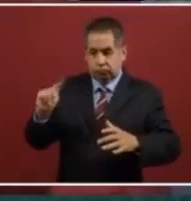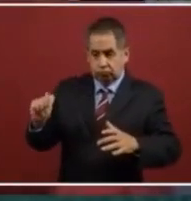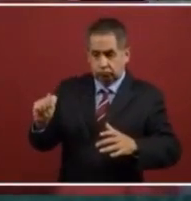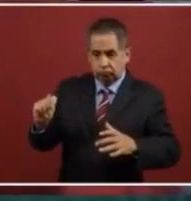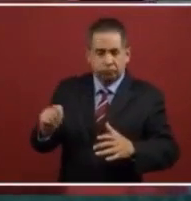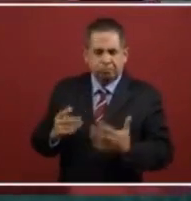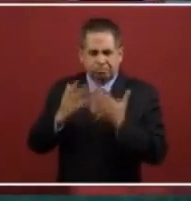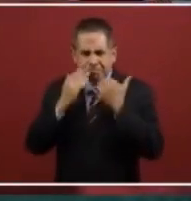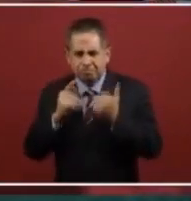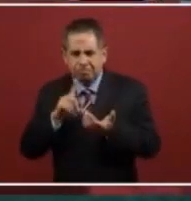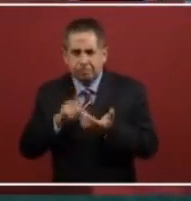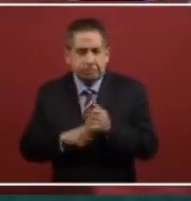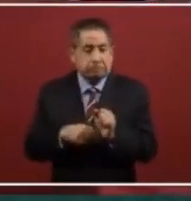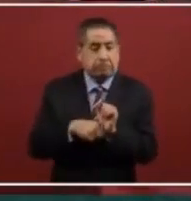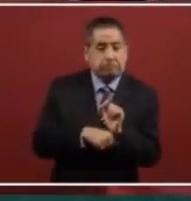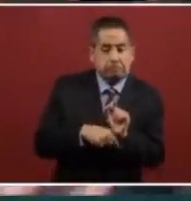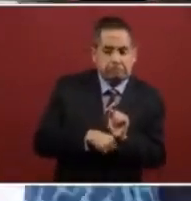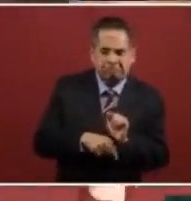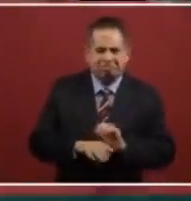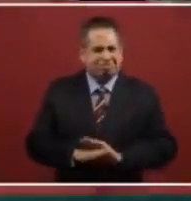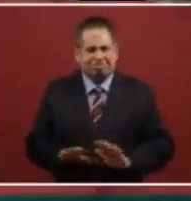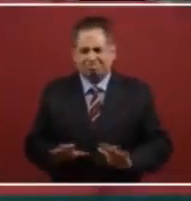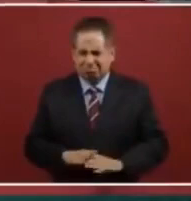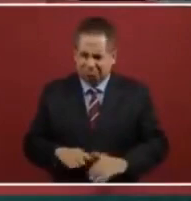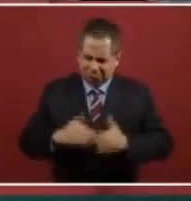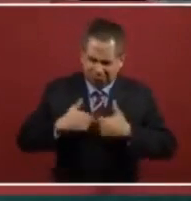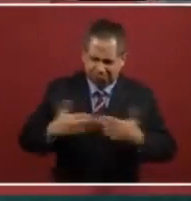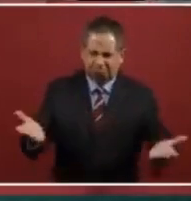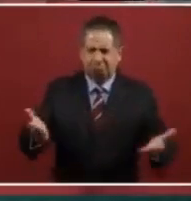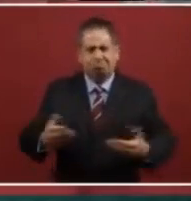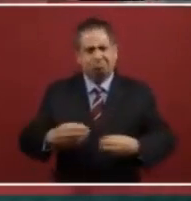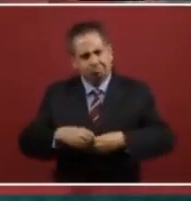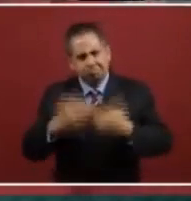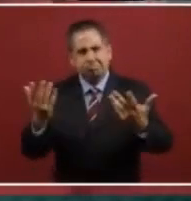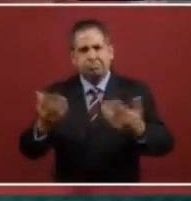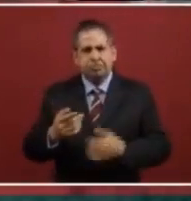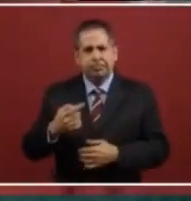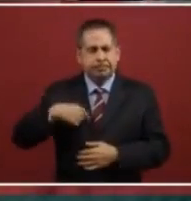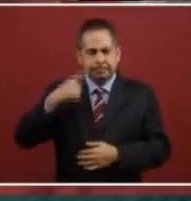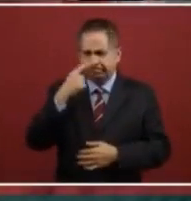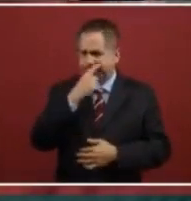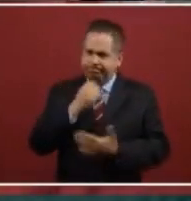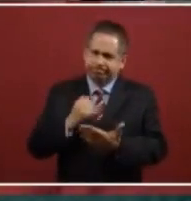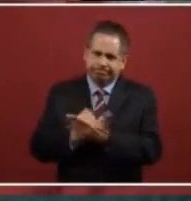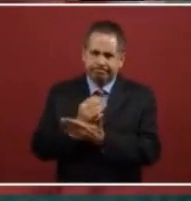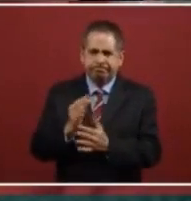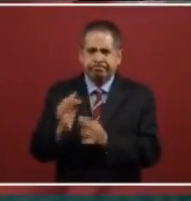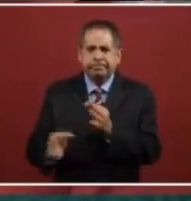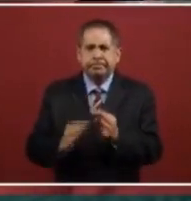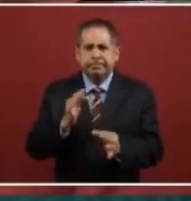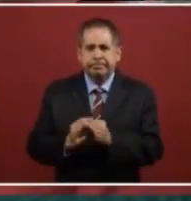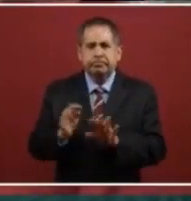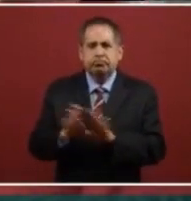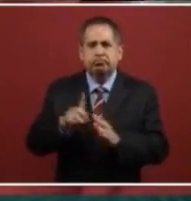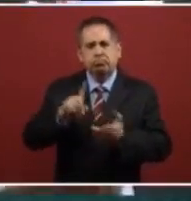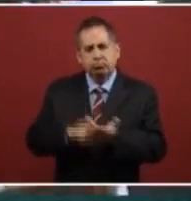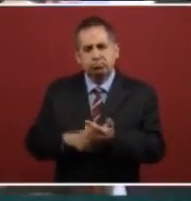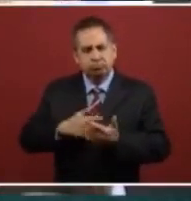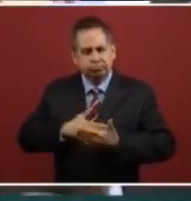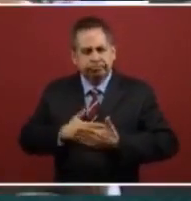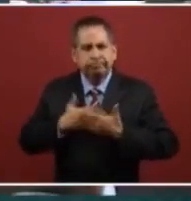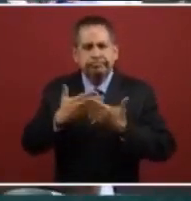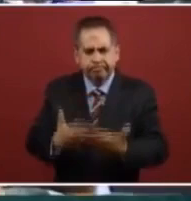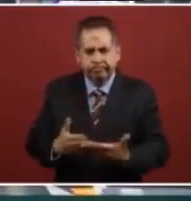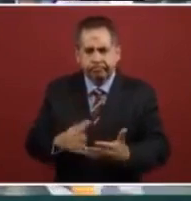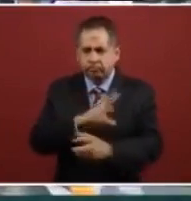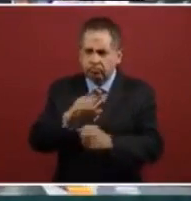tenemos absolutamente nada que ocultar a la that we have ciudadanía con nothing esta to hide, just to show convicción we de have ejercer conviction. nuestro servicio a la nación con